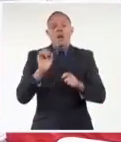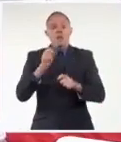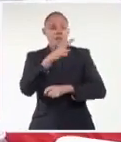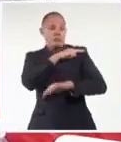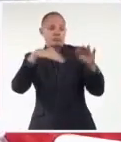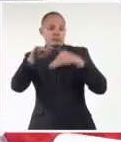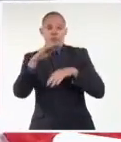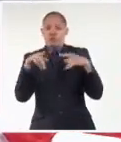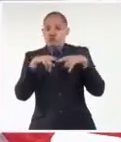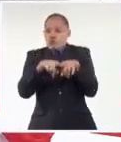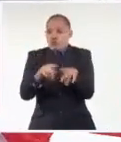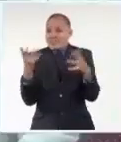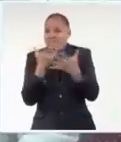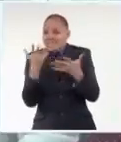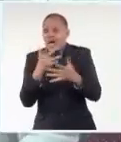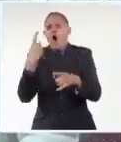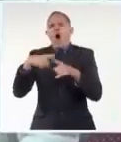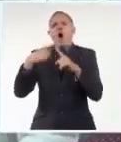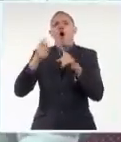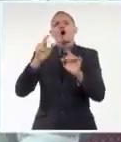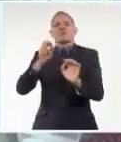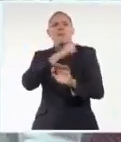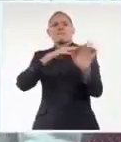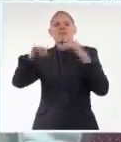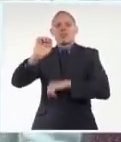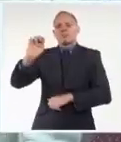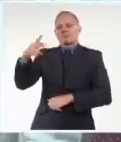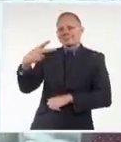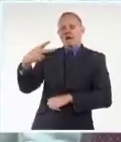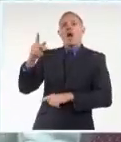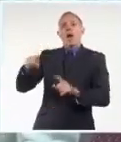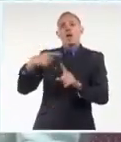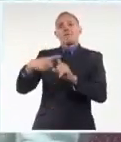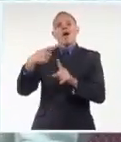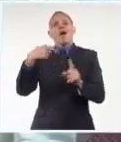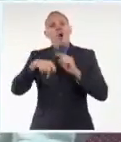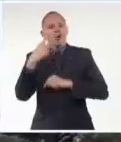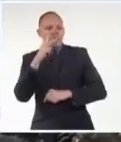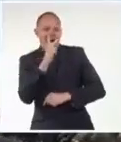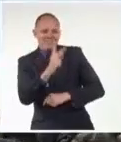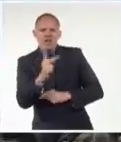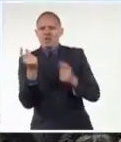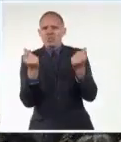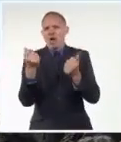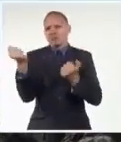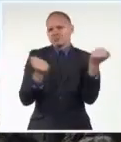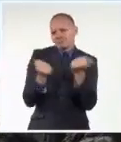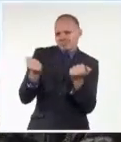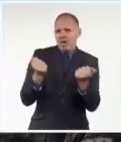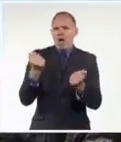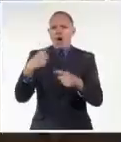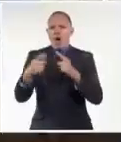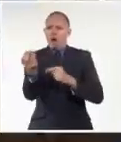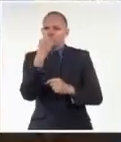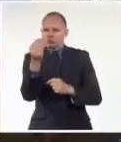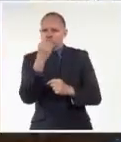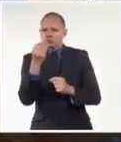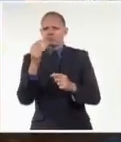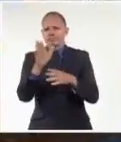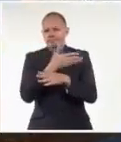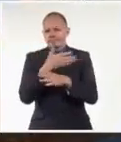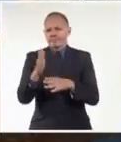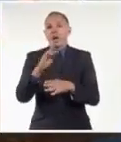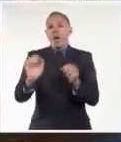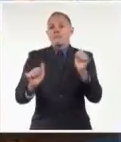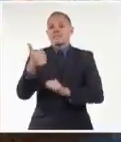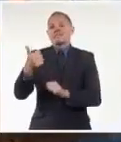viceprimer ministro Jorge Luis Perdomo Dileya, los ministros de Finanzas y Precios, el Transporte, la Industria Alimentaria, el